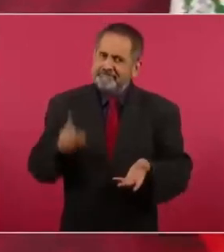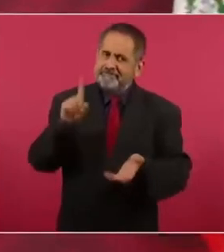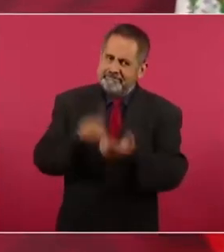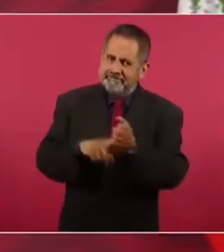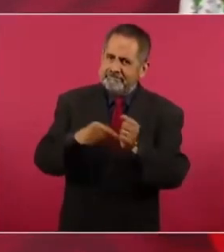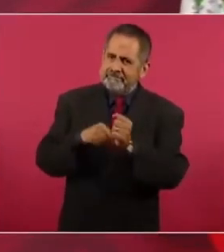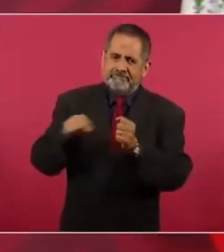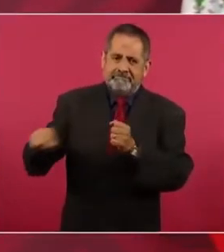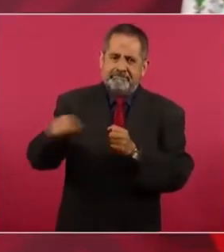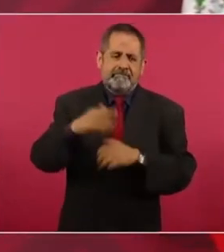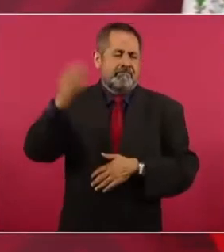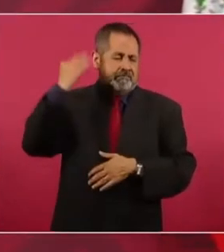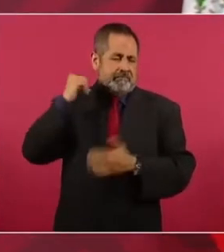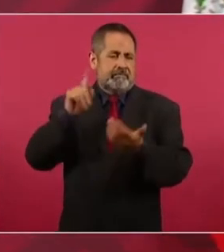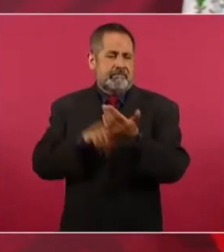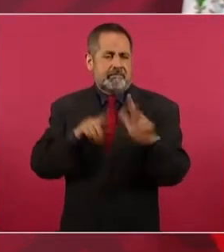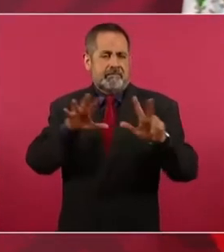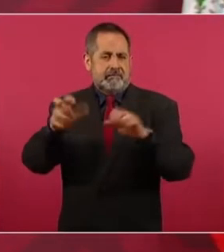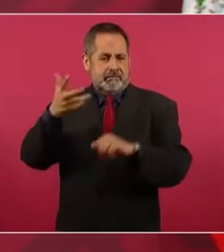en 1810.